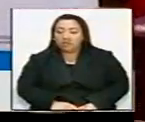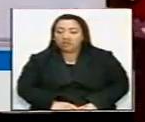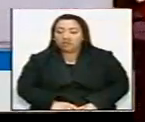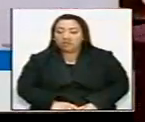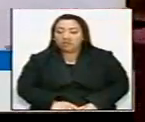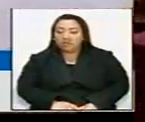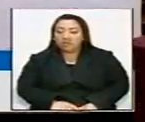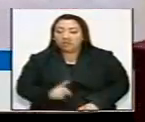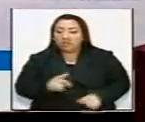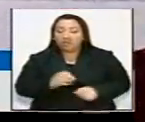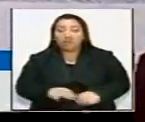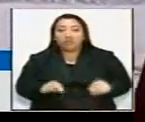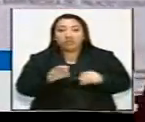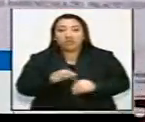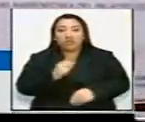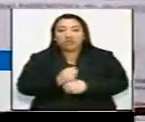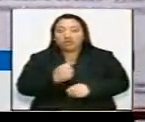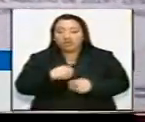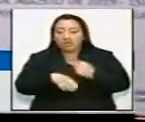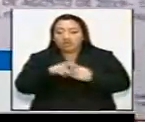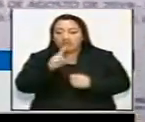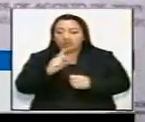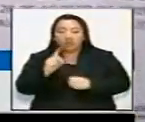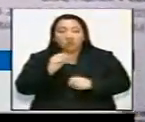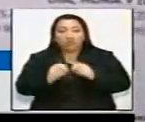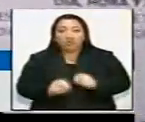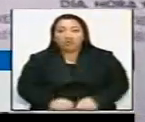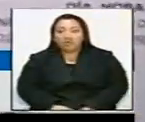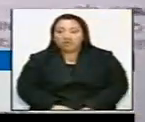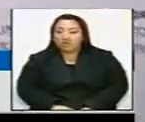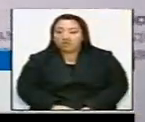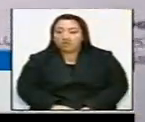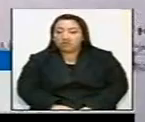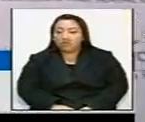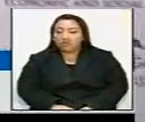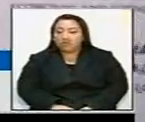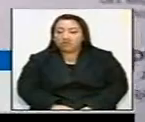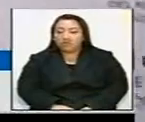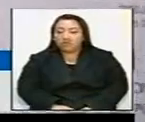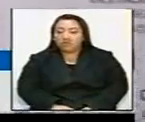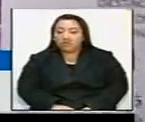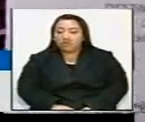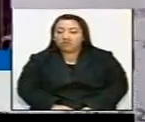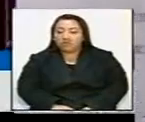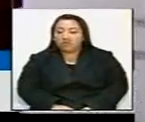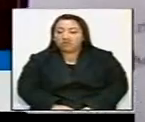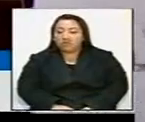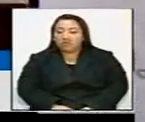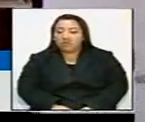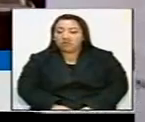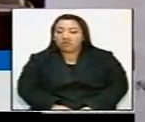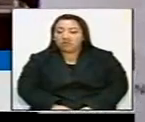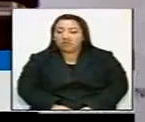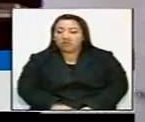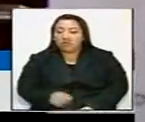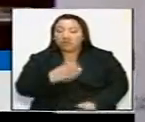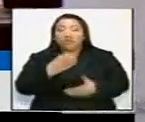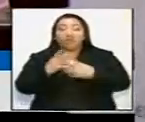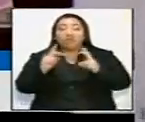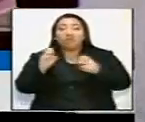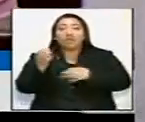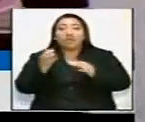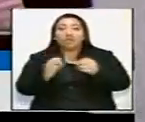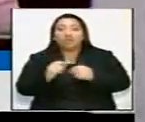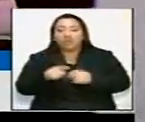más destacados en términos de reformas políticas públicas y económicas en Australia, el profesor